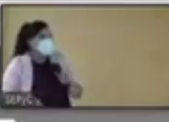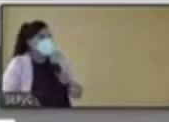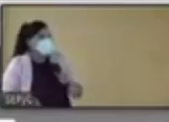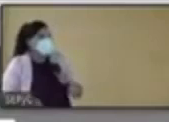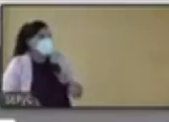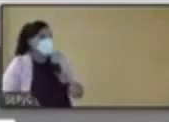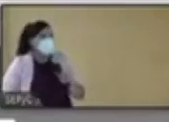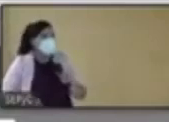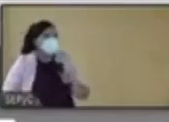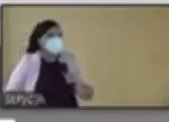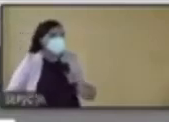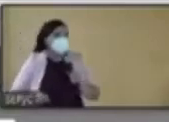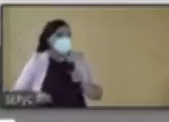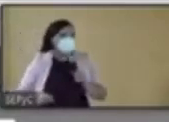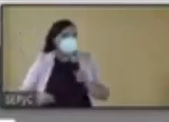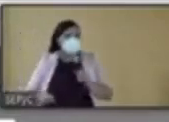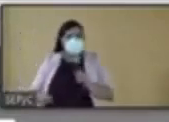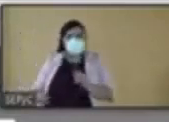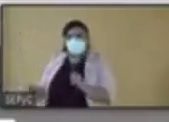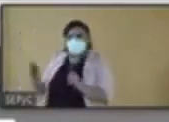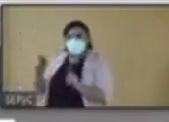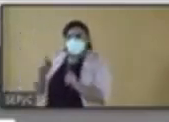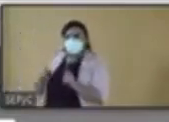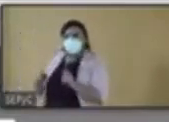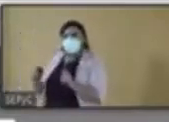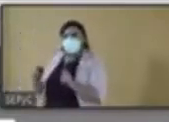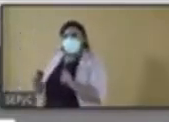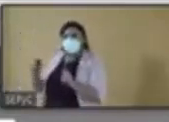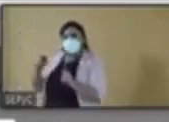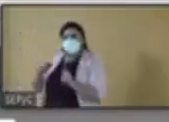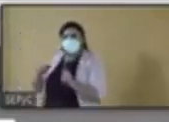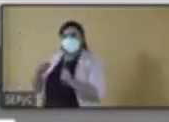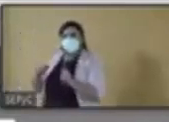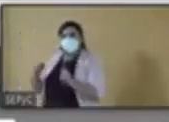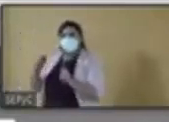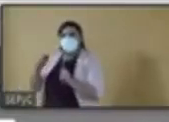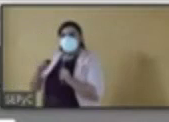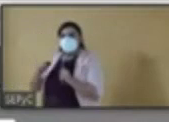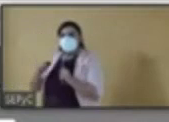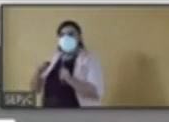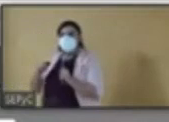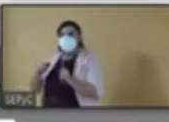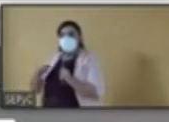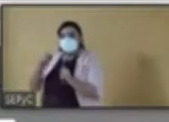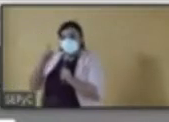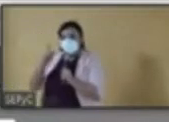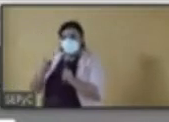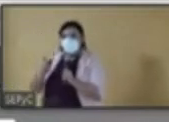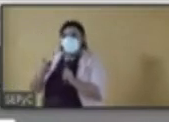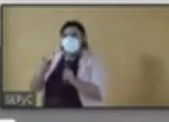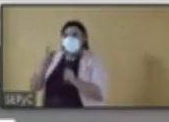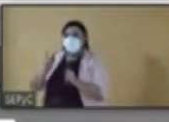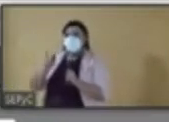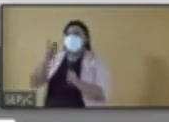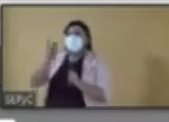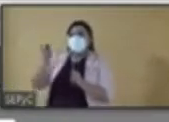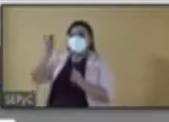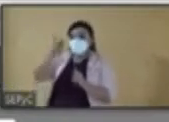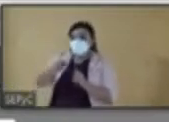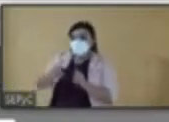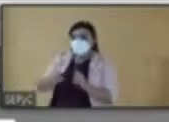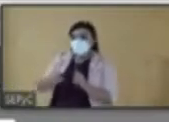Monto original de la deuda también podemos considerar el saldo al 31 de diciembre del 2019 para de ahí tomarlo